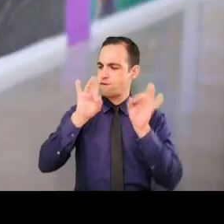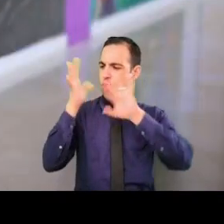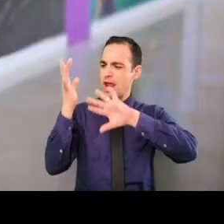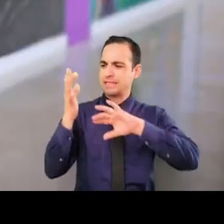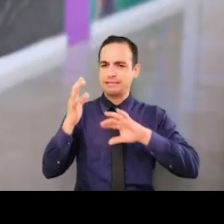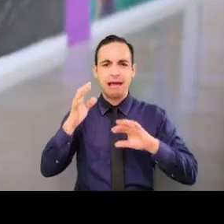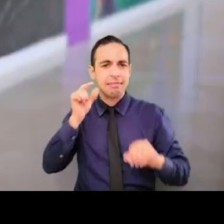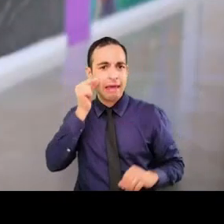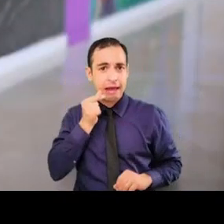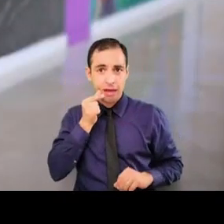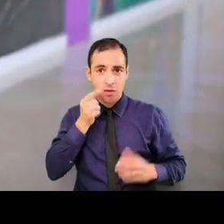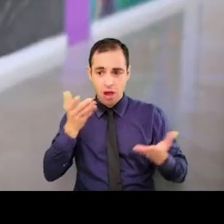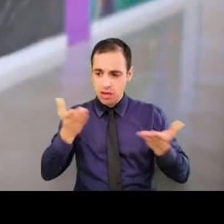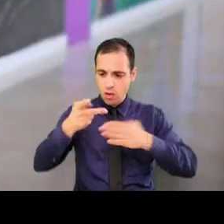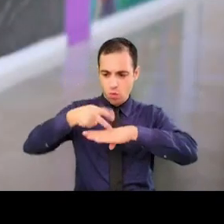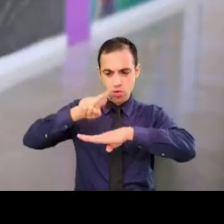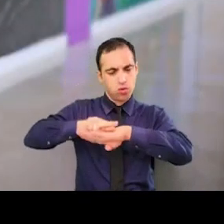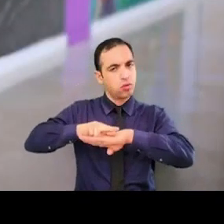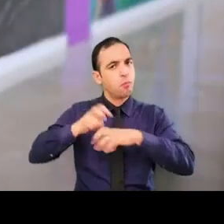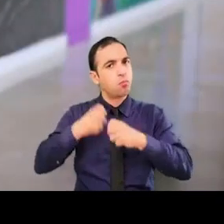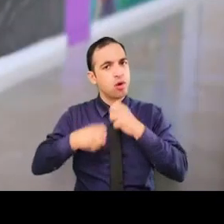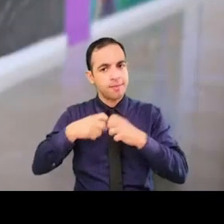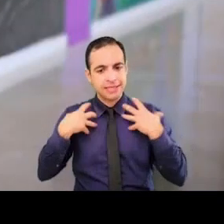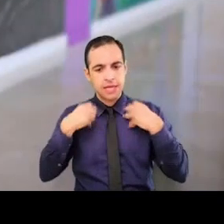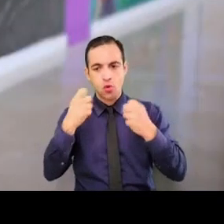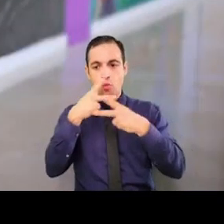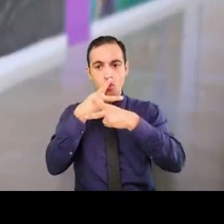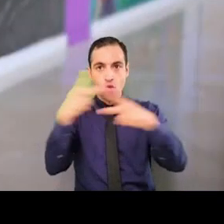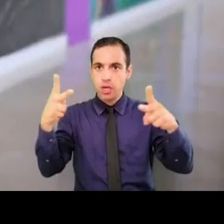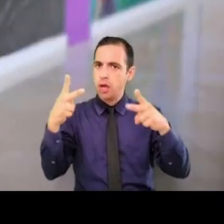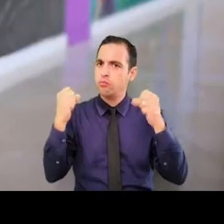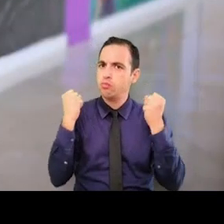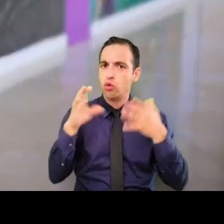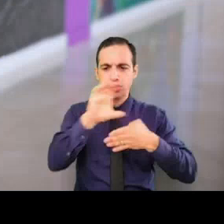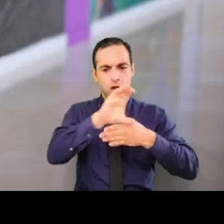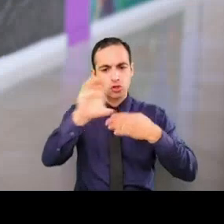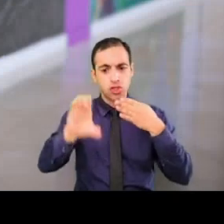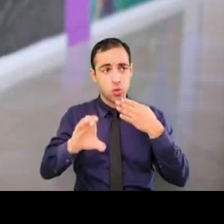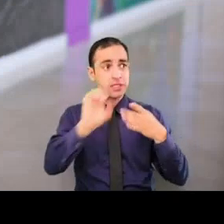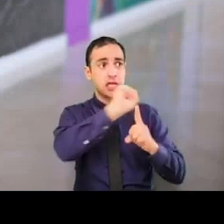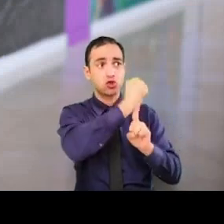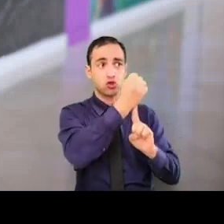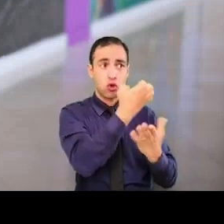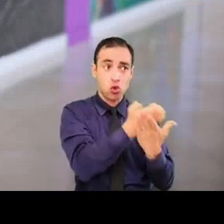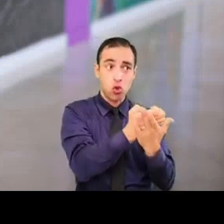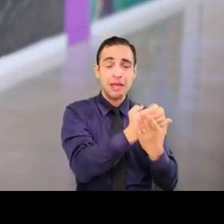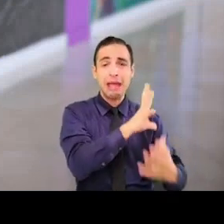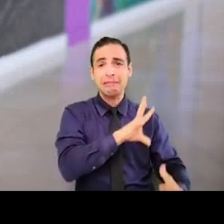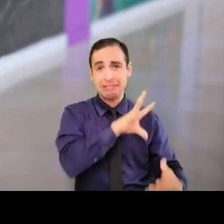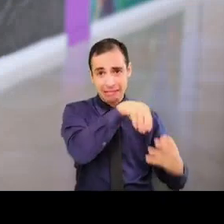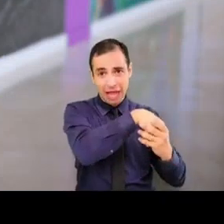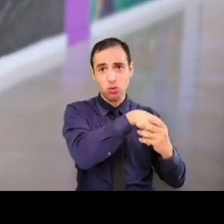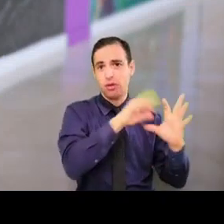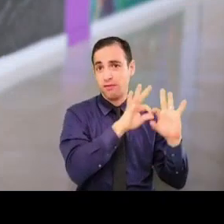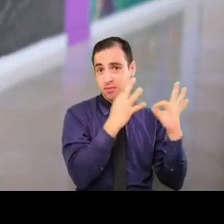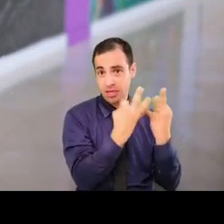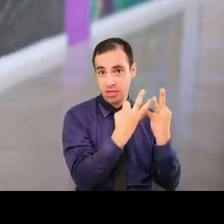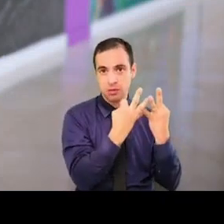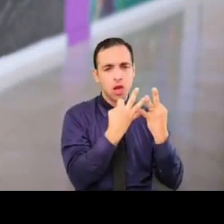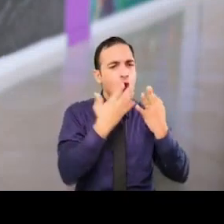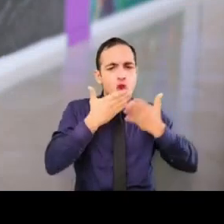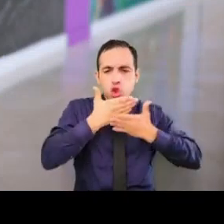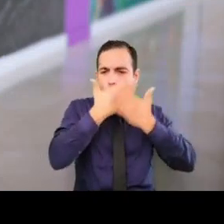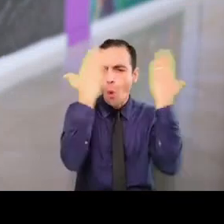la violencia de género en Puerto Rico es un problema de salud pública con graves consecuencias individuales familiares y socioeconómicas no